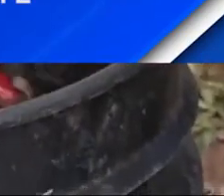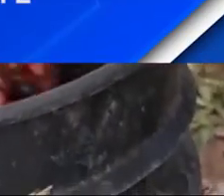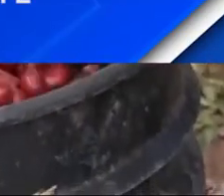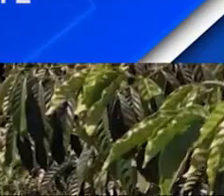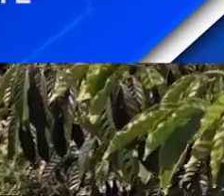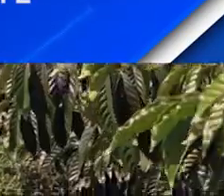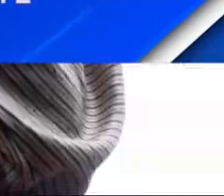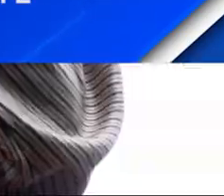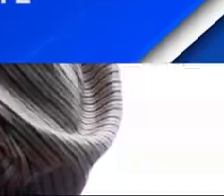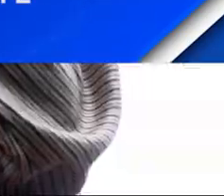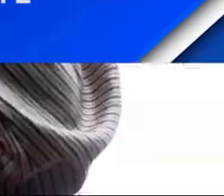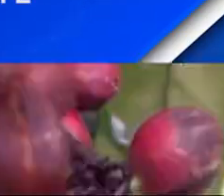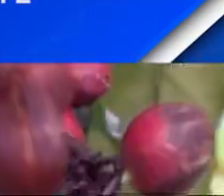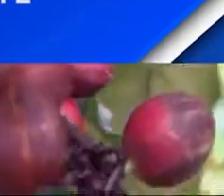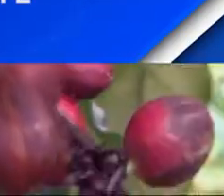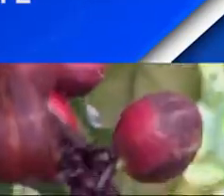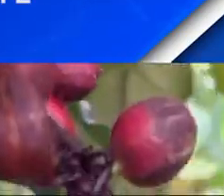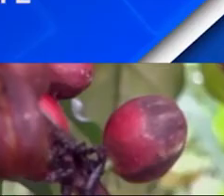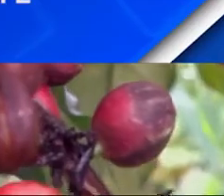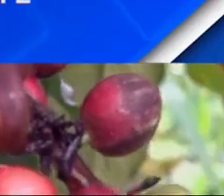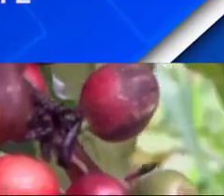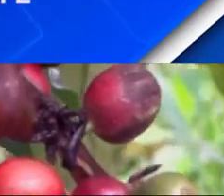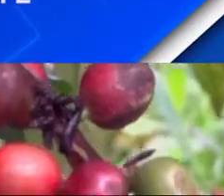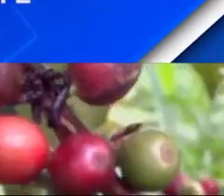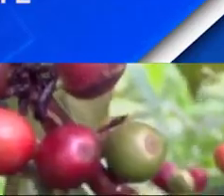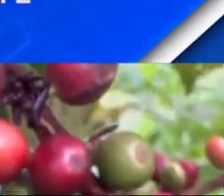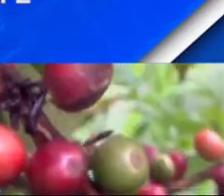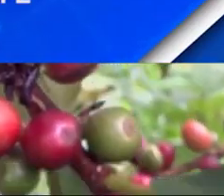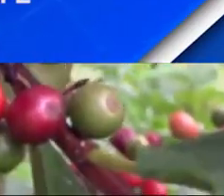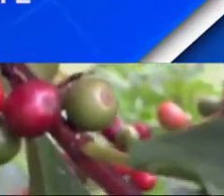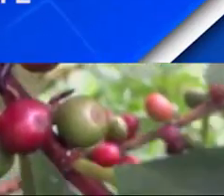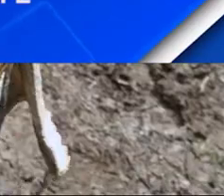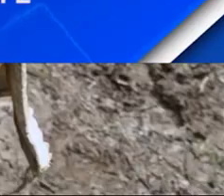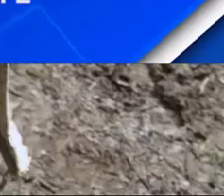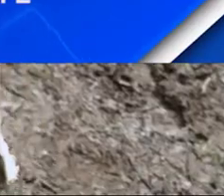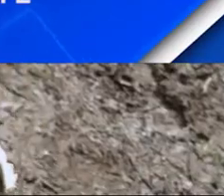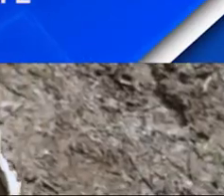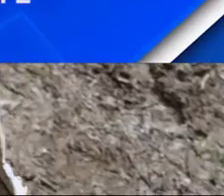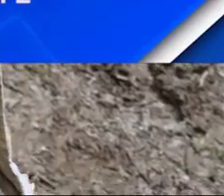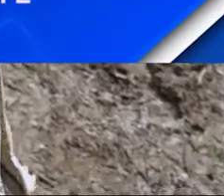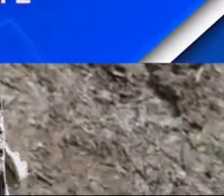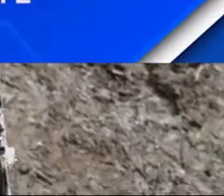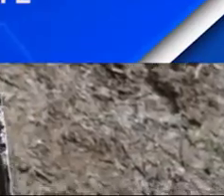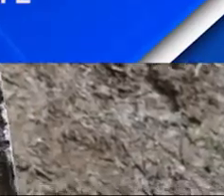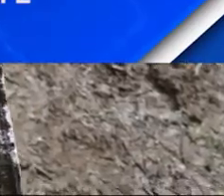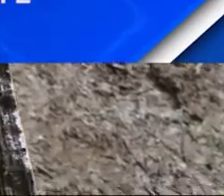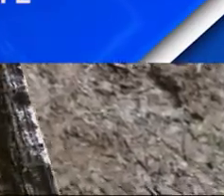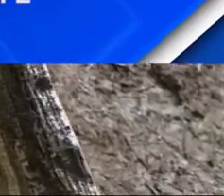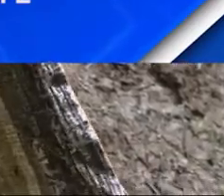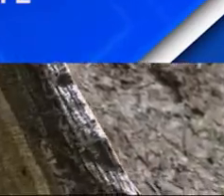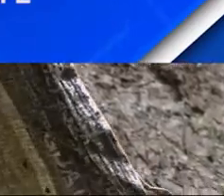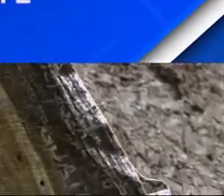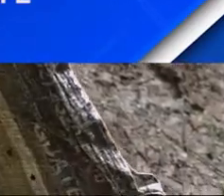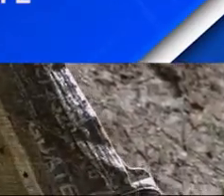económicos, en términos sociales y en términos ambientales. Cuatro,